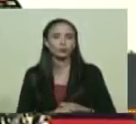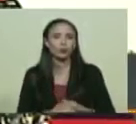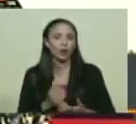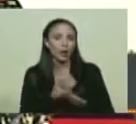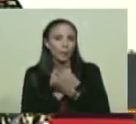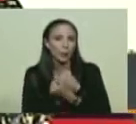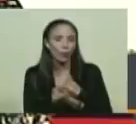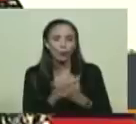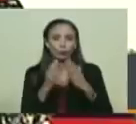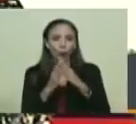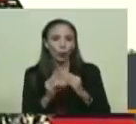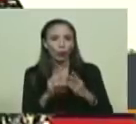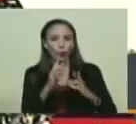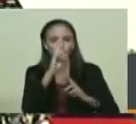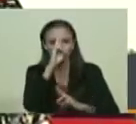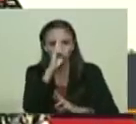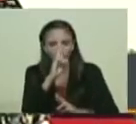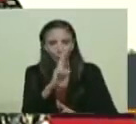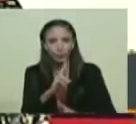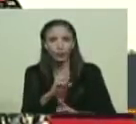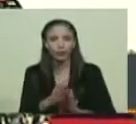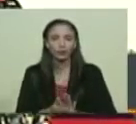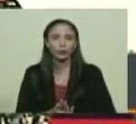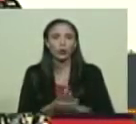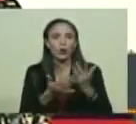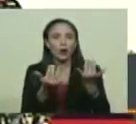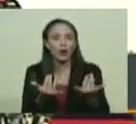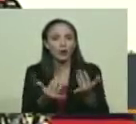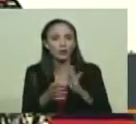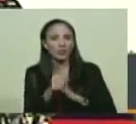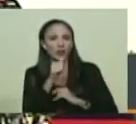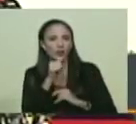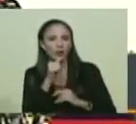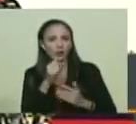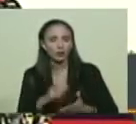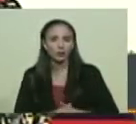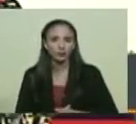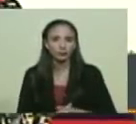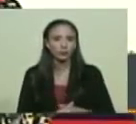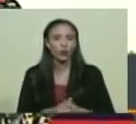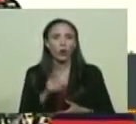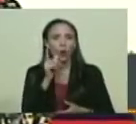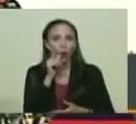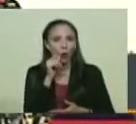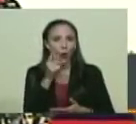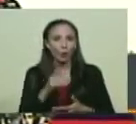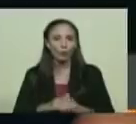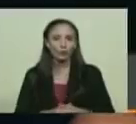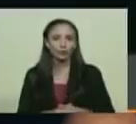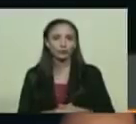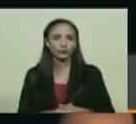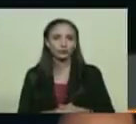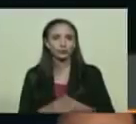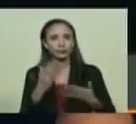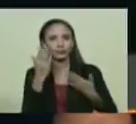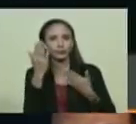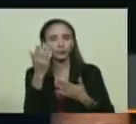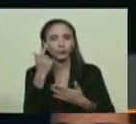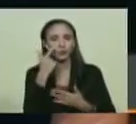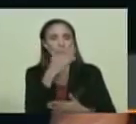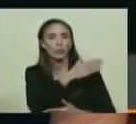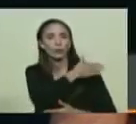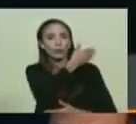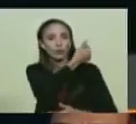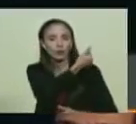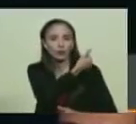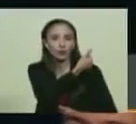de reconocimiento al general Carlos Alfredo Pérez Ampueda, director